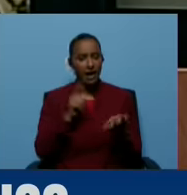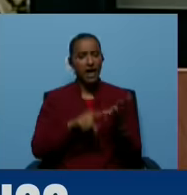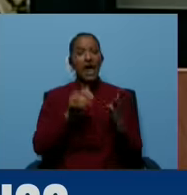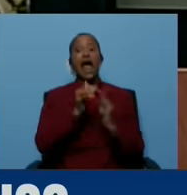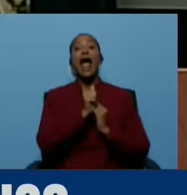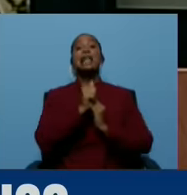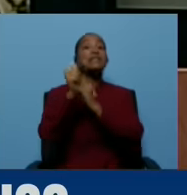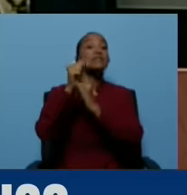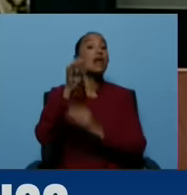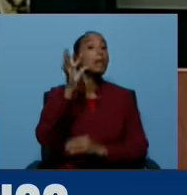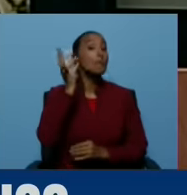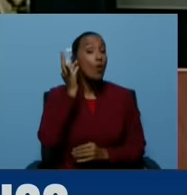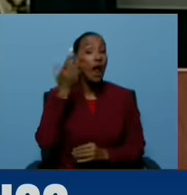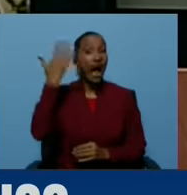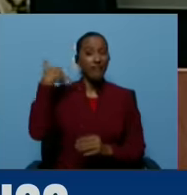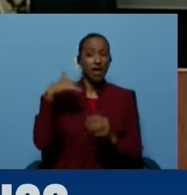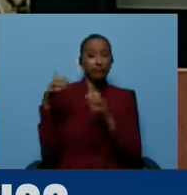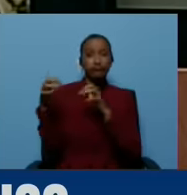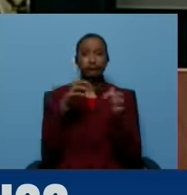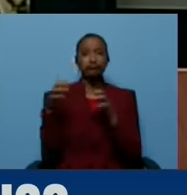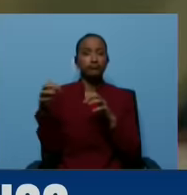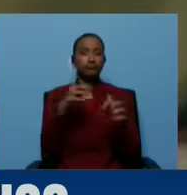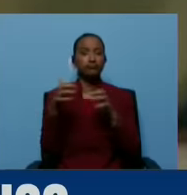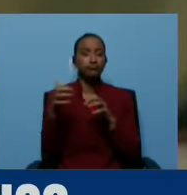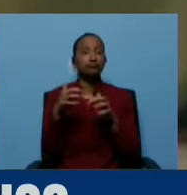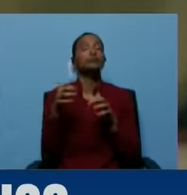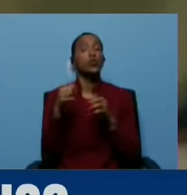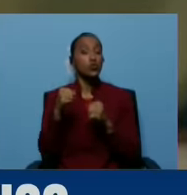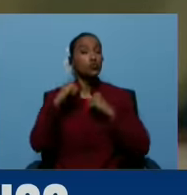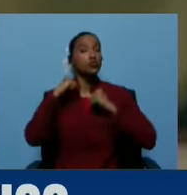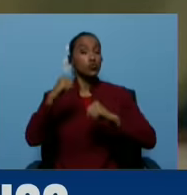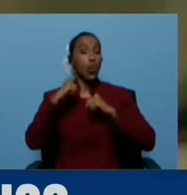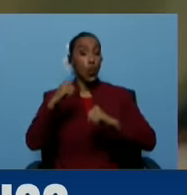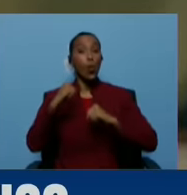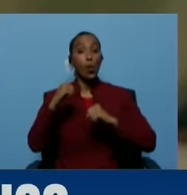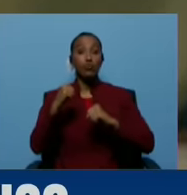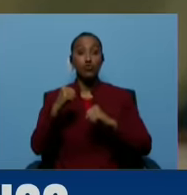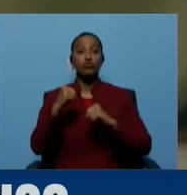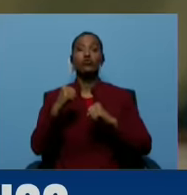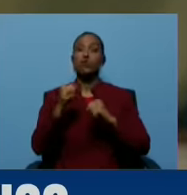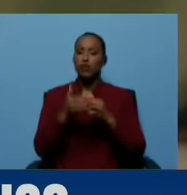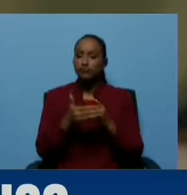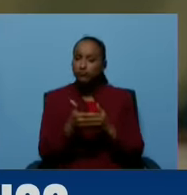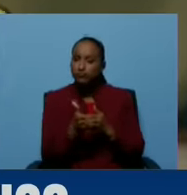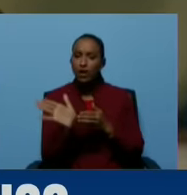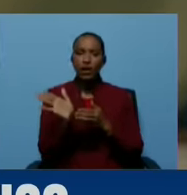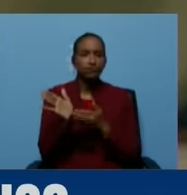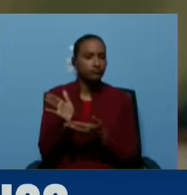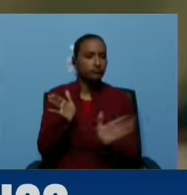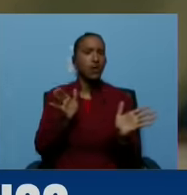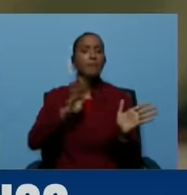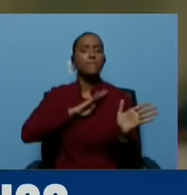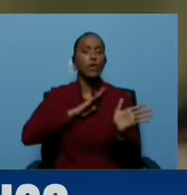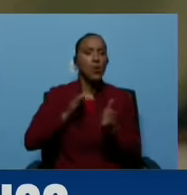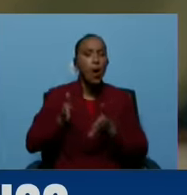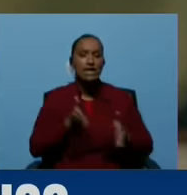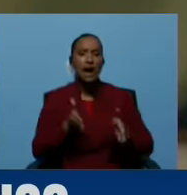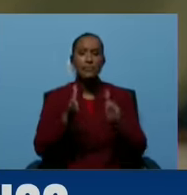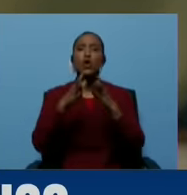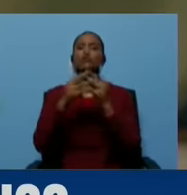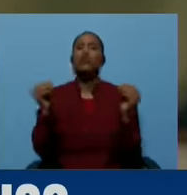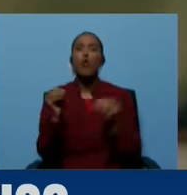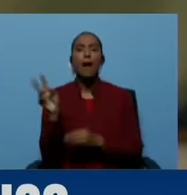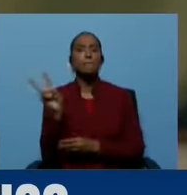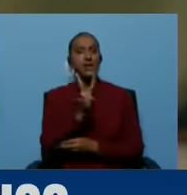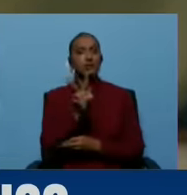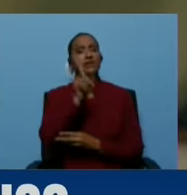héroes, que fueron dejando paso no solamente en nuestro país, sino en la historia universal,